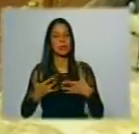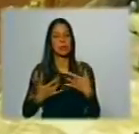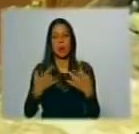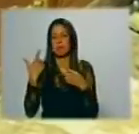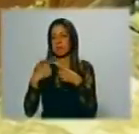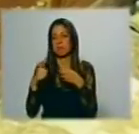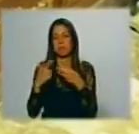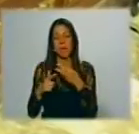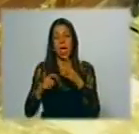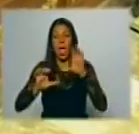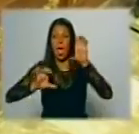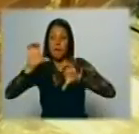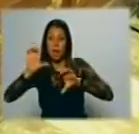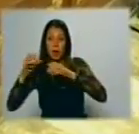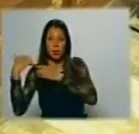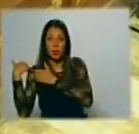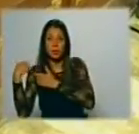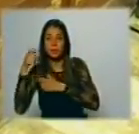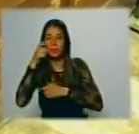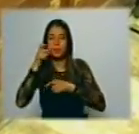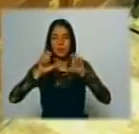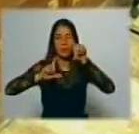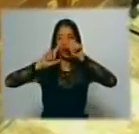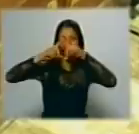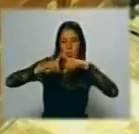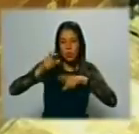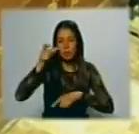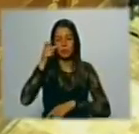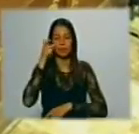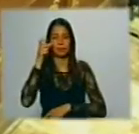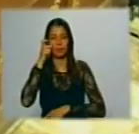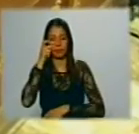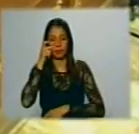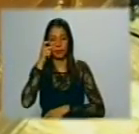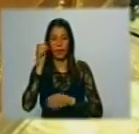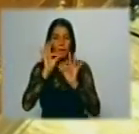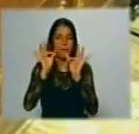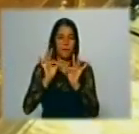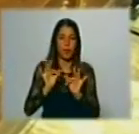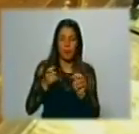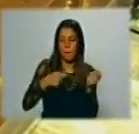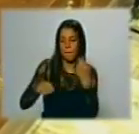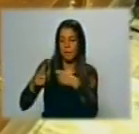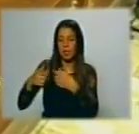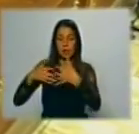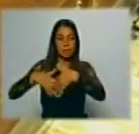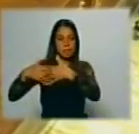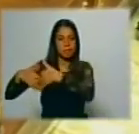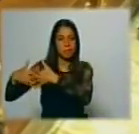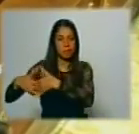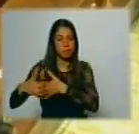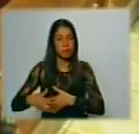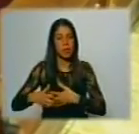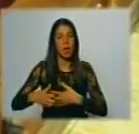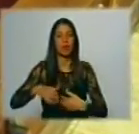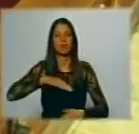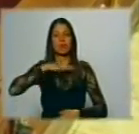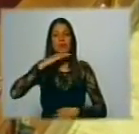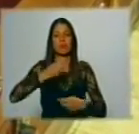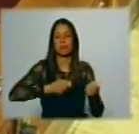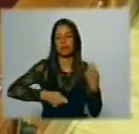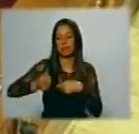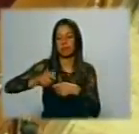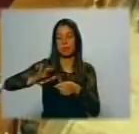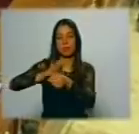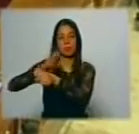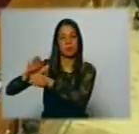de evaluación, control y fiscalización de los mecanismos para la producción, abastecimiento,